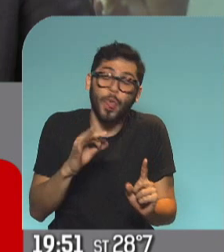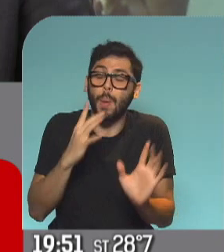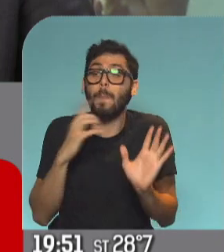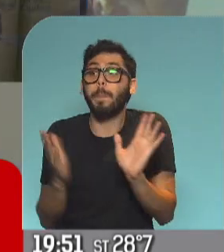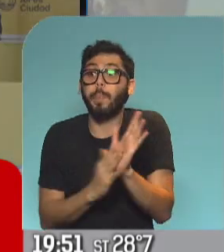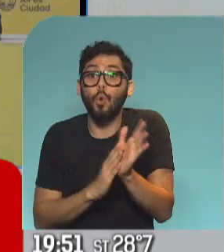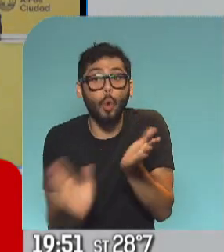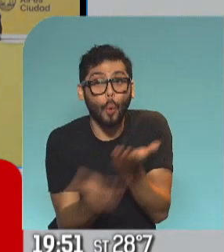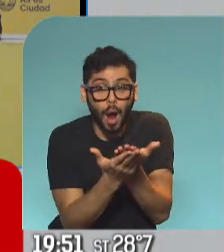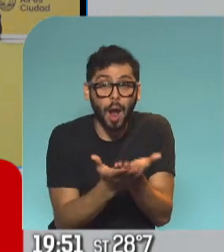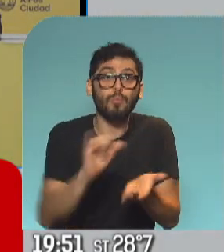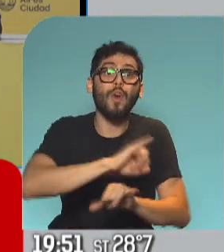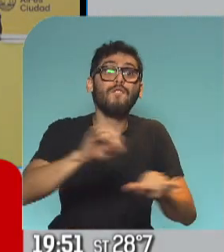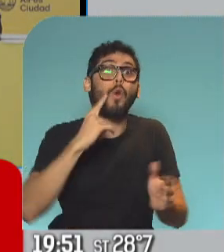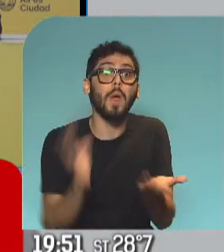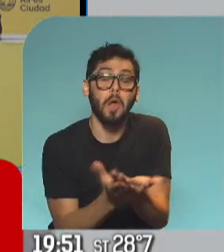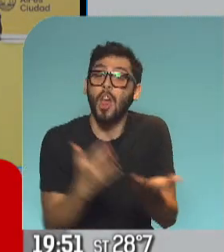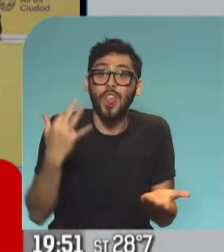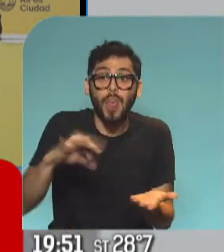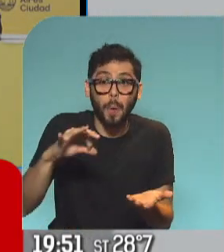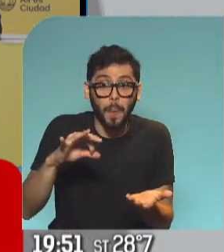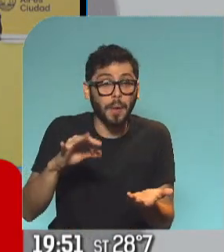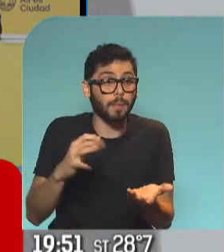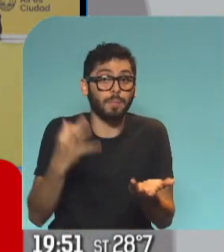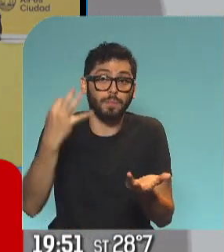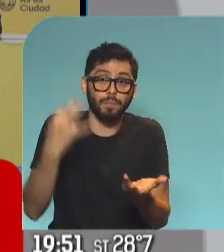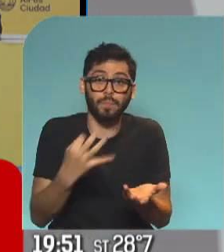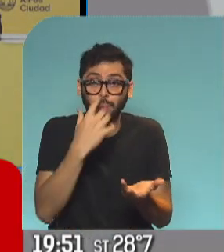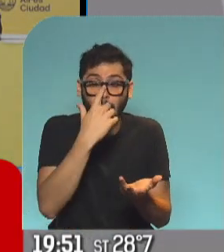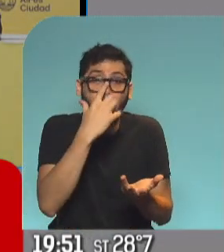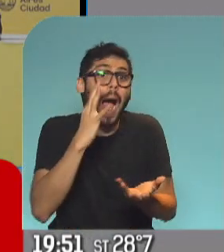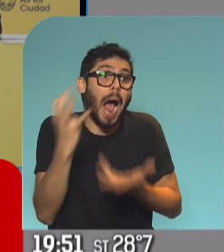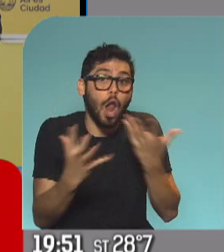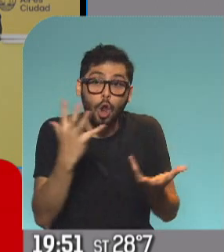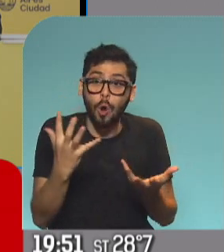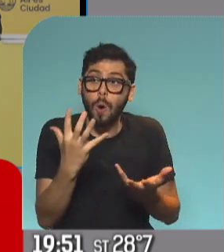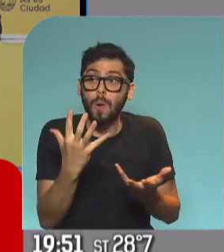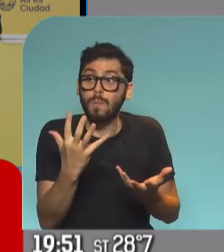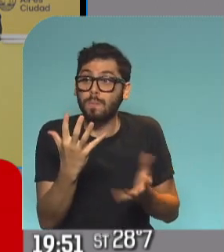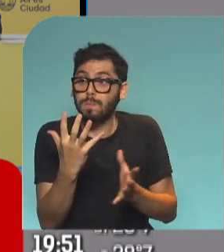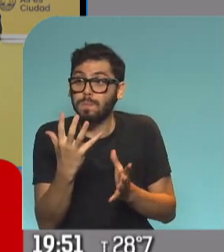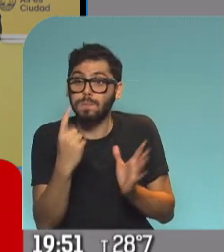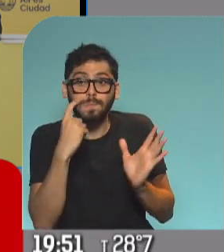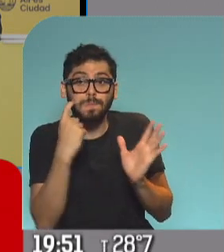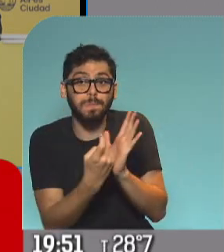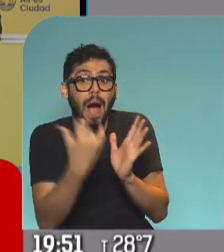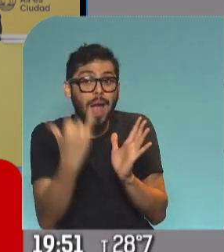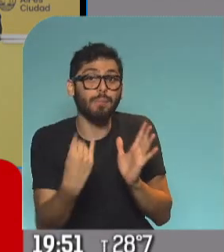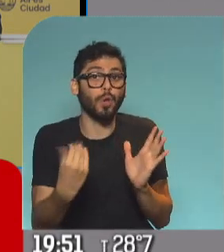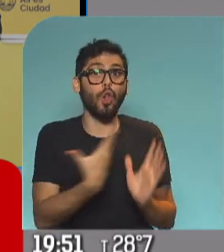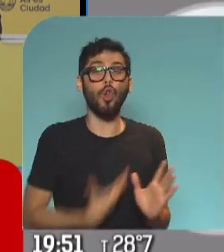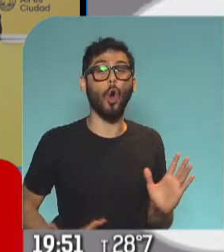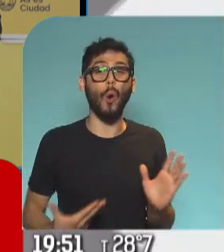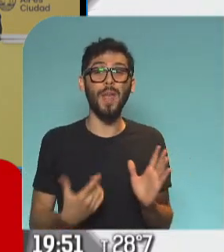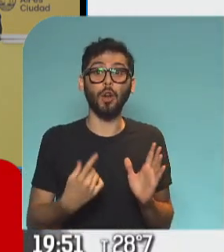y en los pedidos de informes. Efectivamente, alguna irregularidad por lo menos sucede desde el momento de que el gobierno de la Ciudad de Buenos Aires habla de